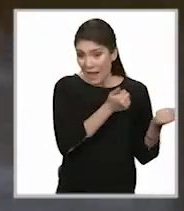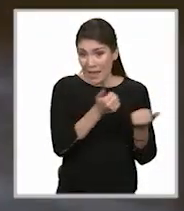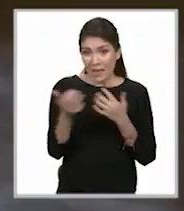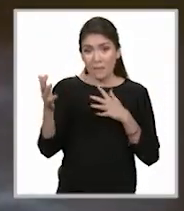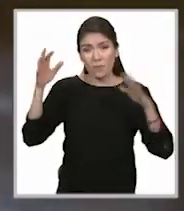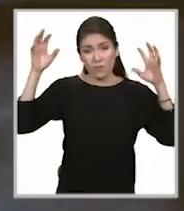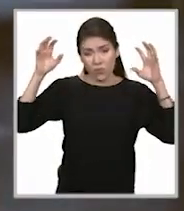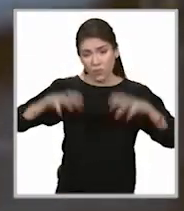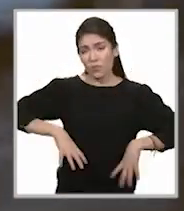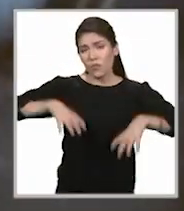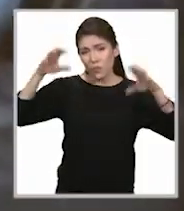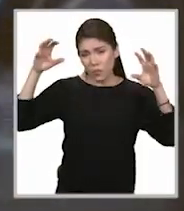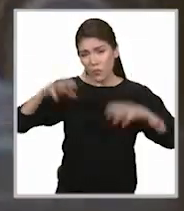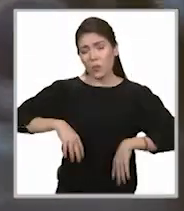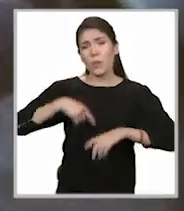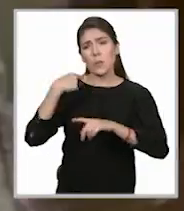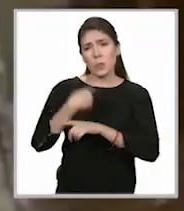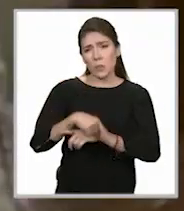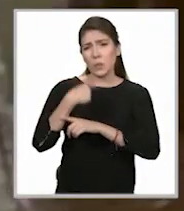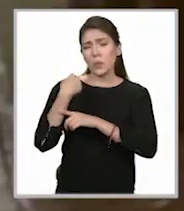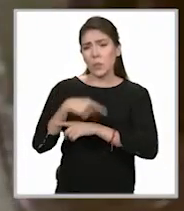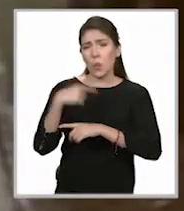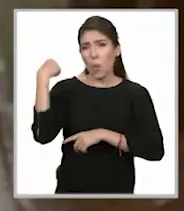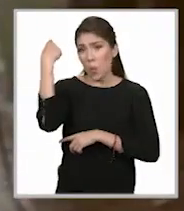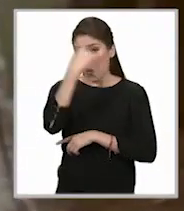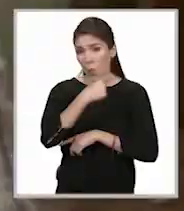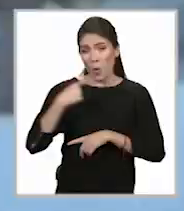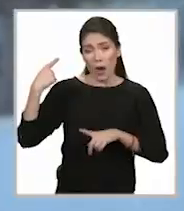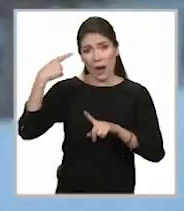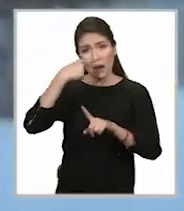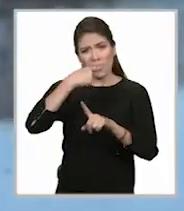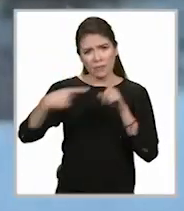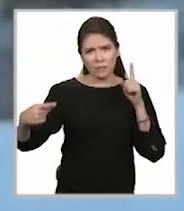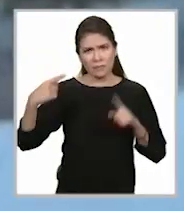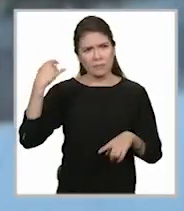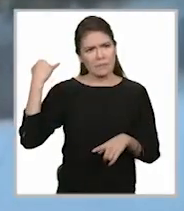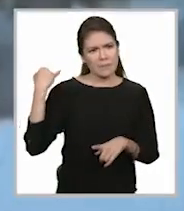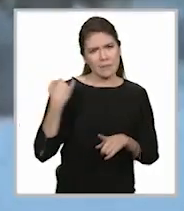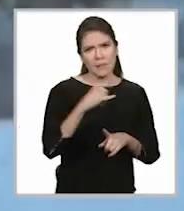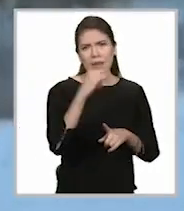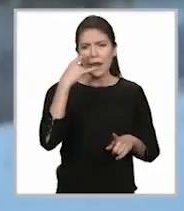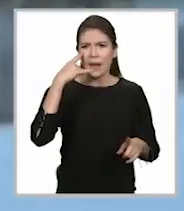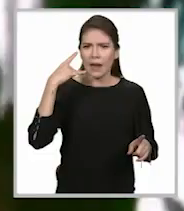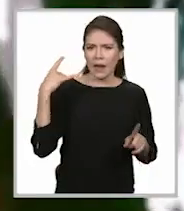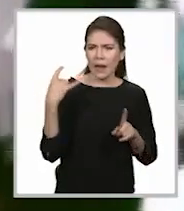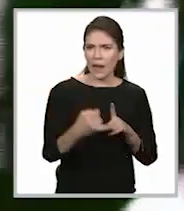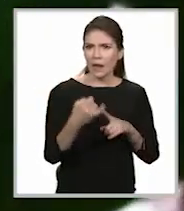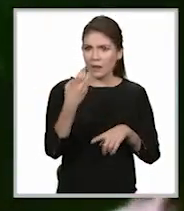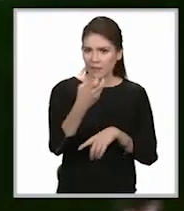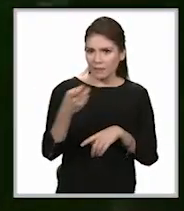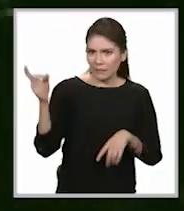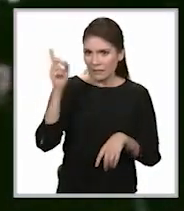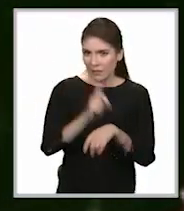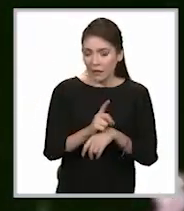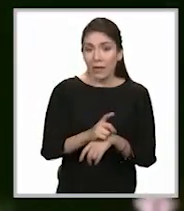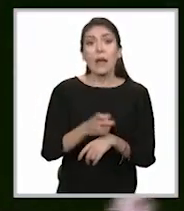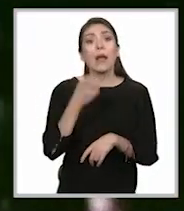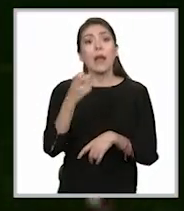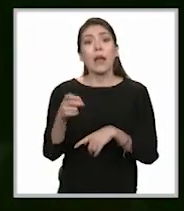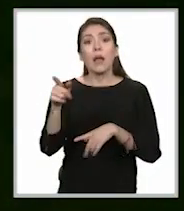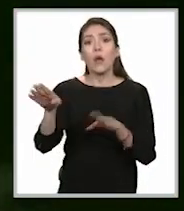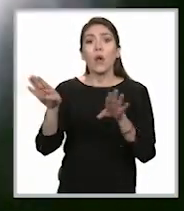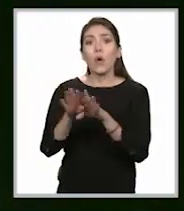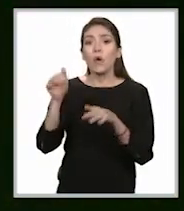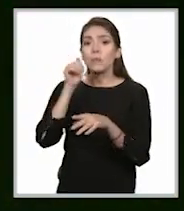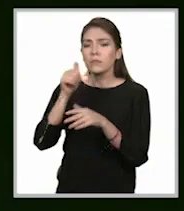aguacero torrencial que duró 1 hora y media, un hecho inusitado para esa época del año. El monolito, que había permanecido